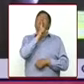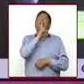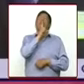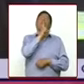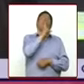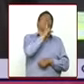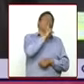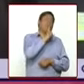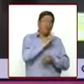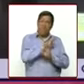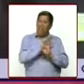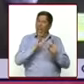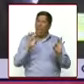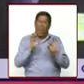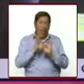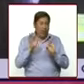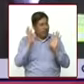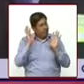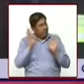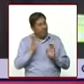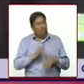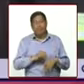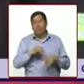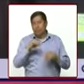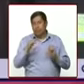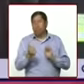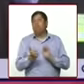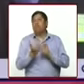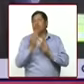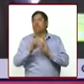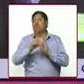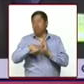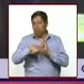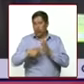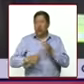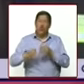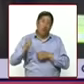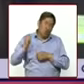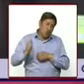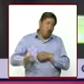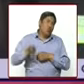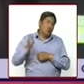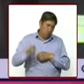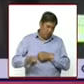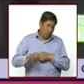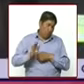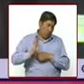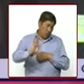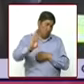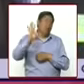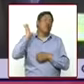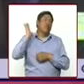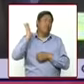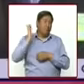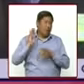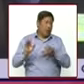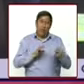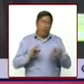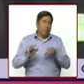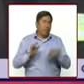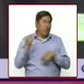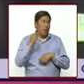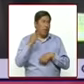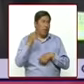en base al procedimiento correspondiente, se va a tomar la declaración que establece y ya ese trabajo lo va a realizar la Fuerza Especial de Lucha contra el Crimen.